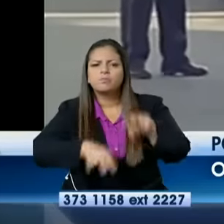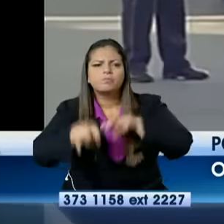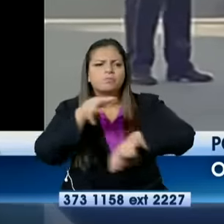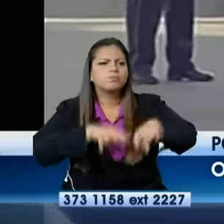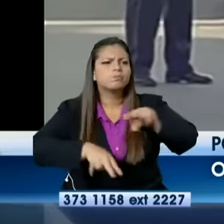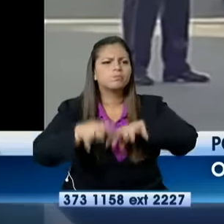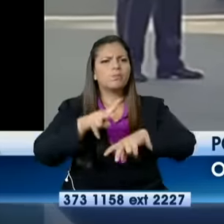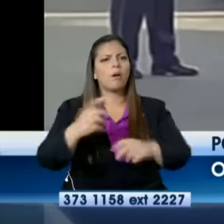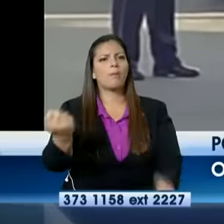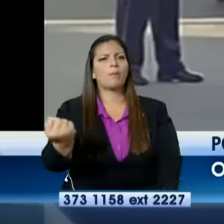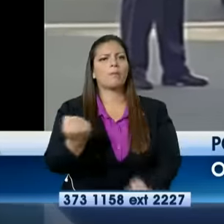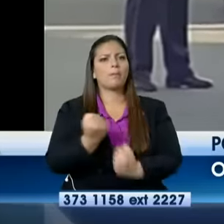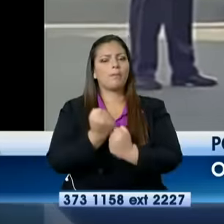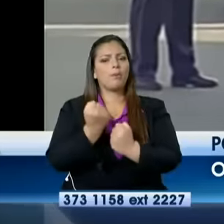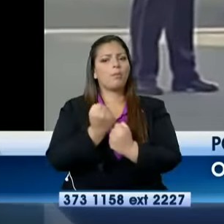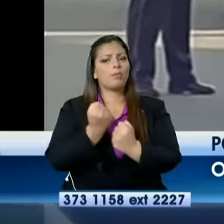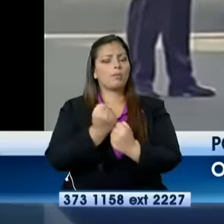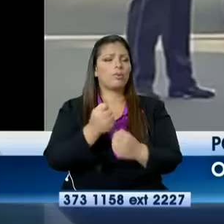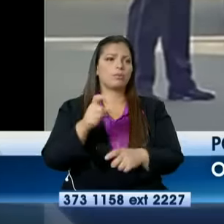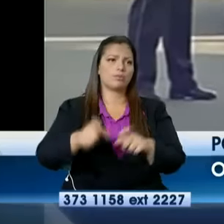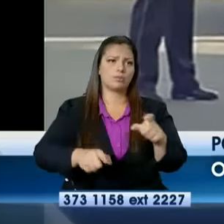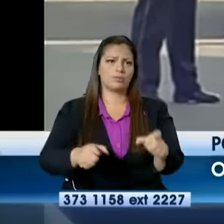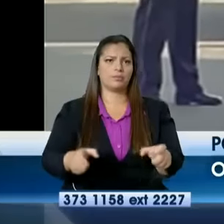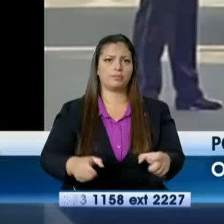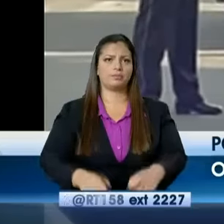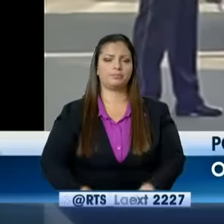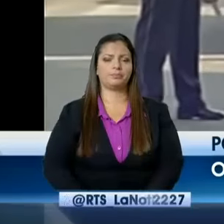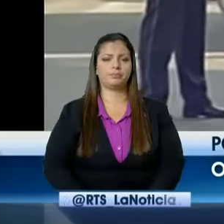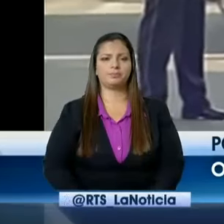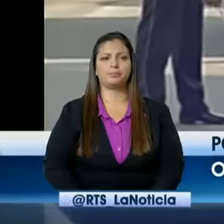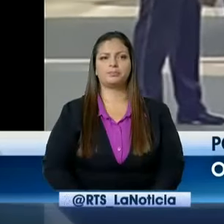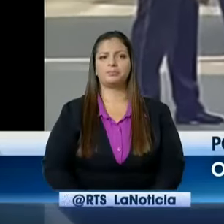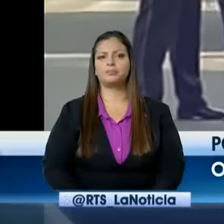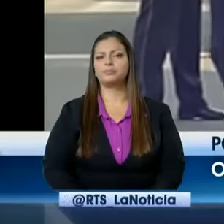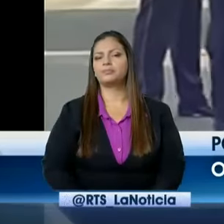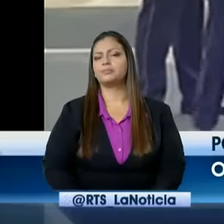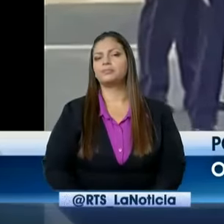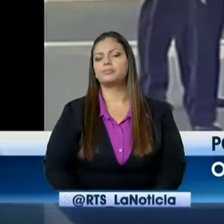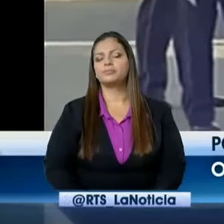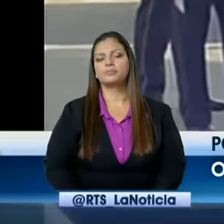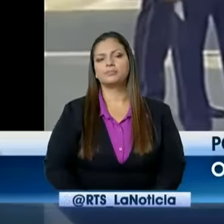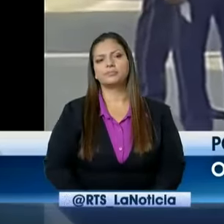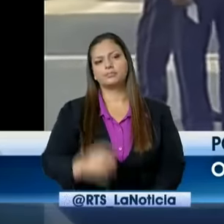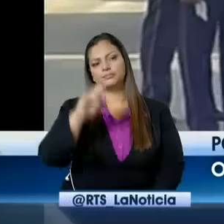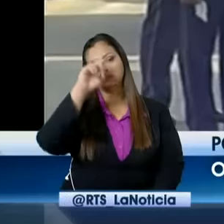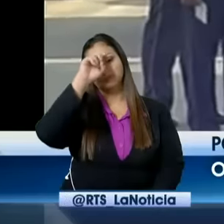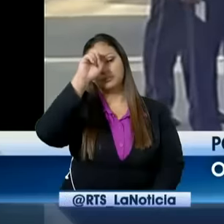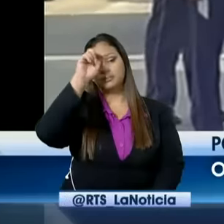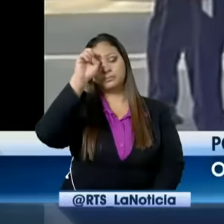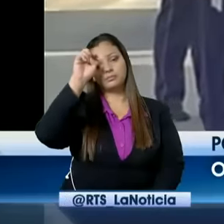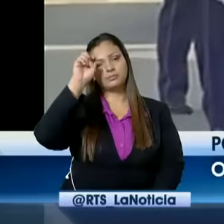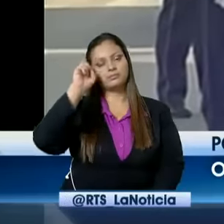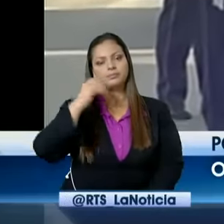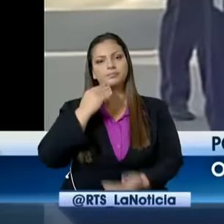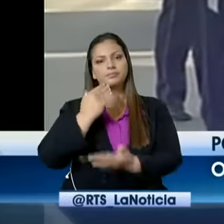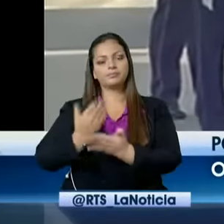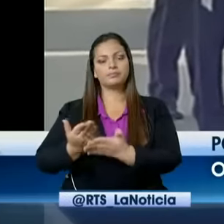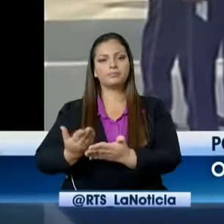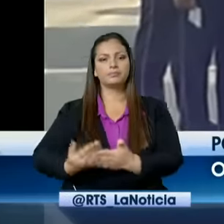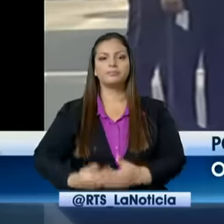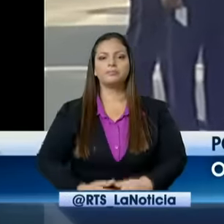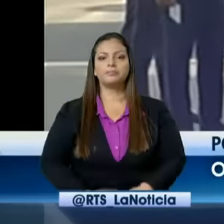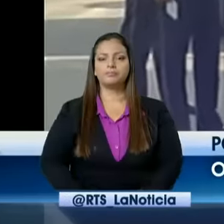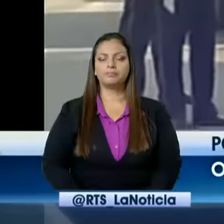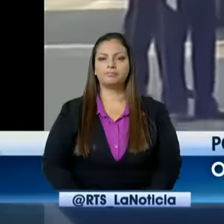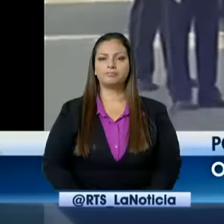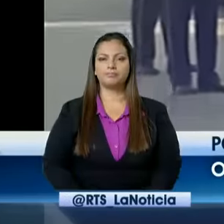la ayuda respectiva a la ciudadanía en cualquier lugar del país, y en este caso en el distrito Pascual. Perfecto, muchísimas gracias, teniente. Y sí,